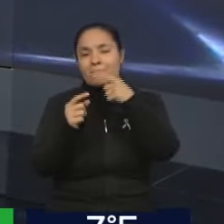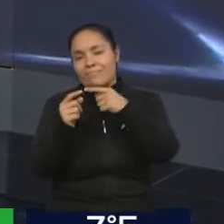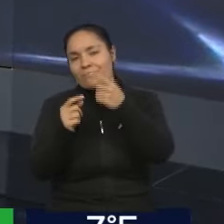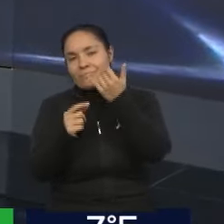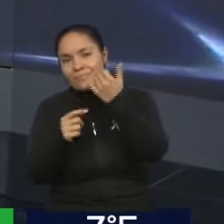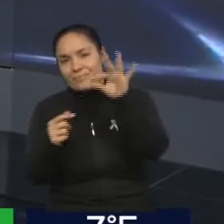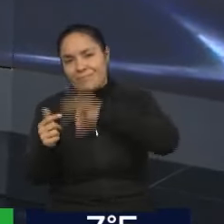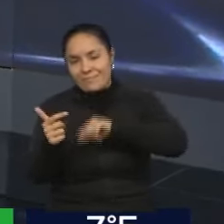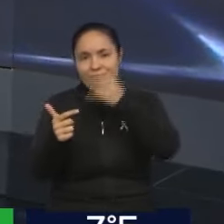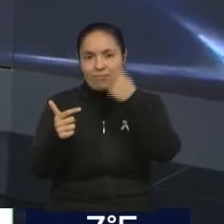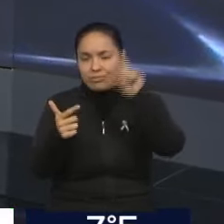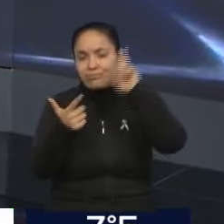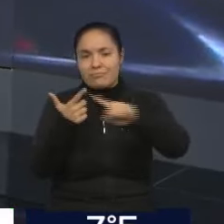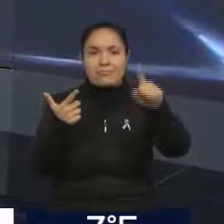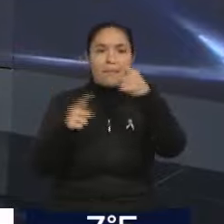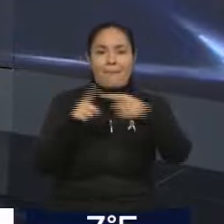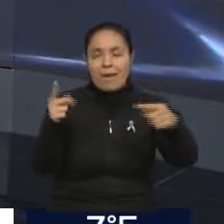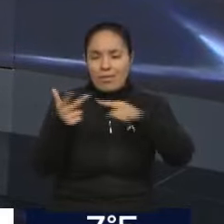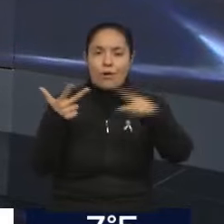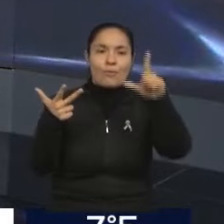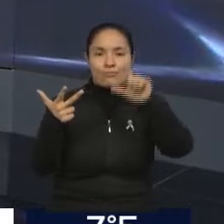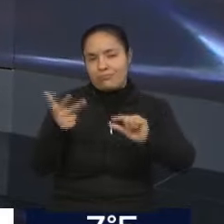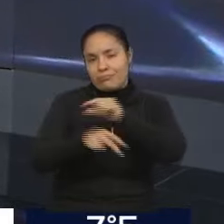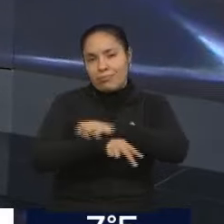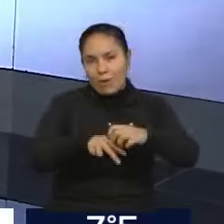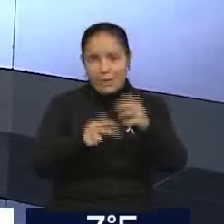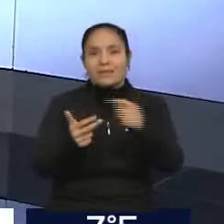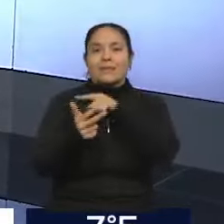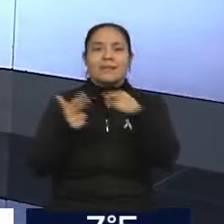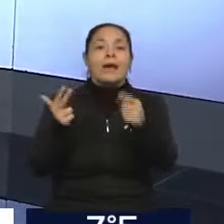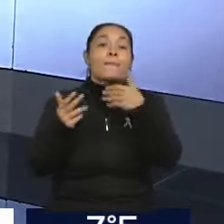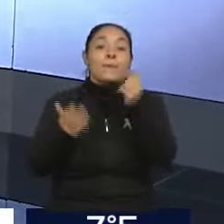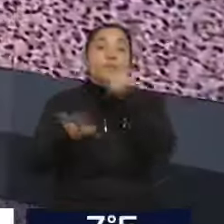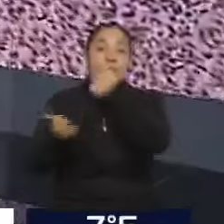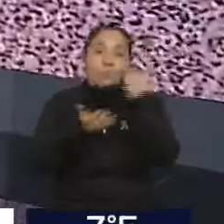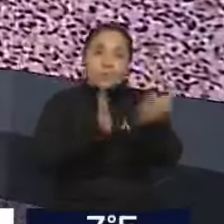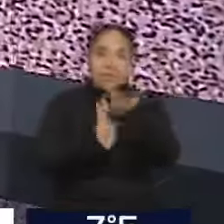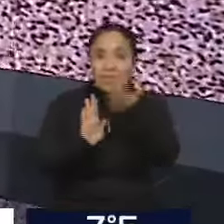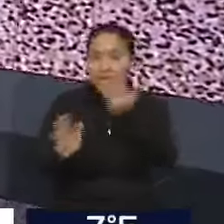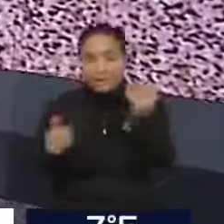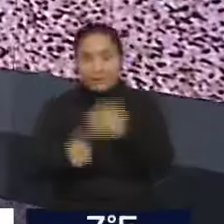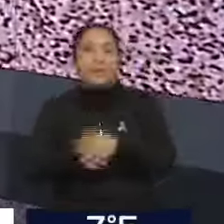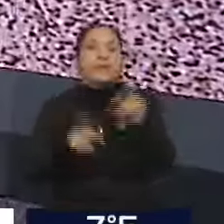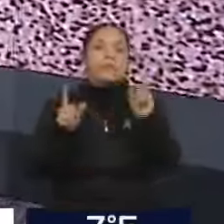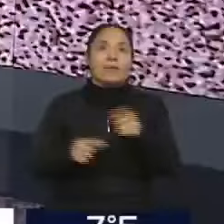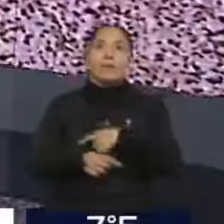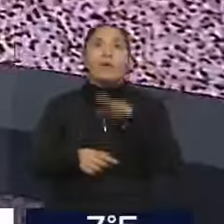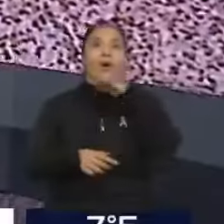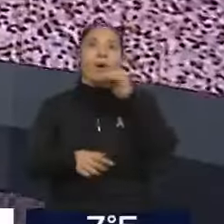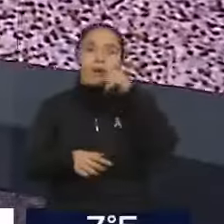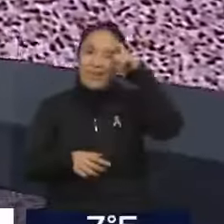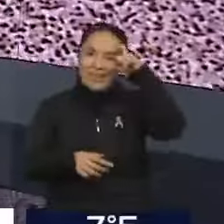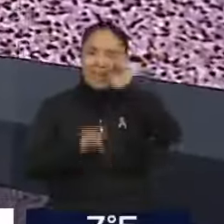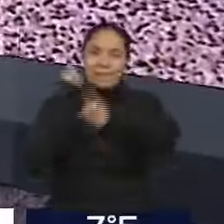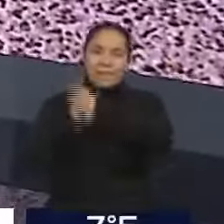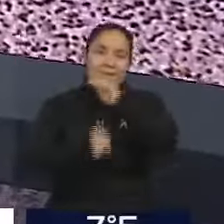asunto. No, para nada. Sino por el contrario, ya cuando volvamos de ver este informe, Jorge te va a explicar respecto de un informe que se hizo a nivel nacional, ¿dónde está